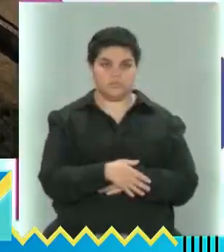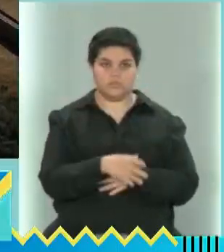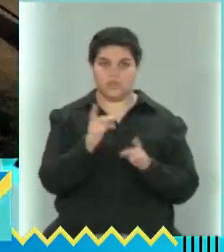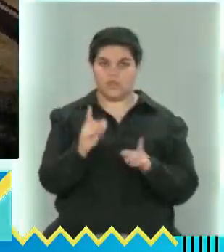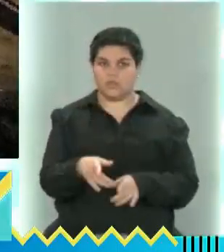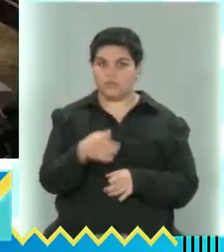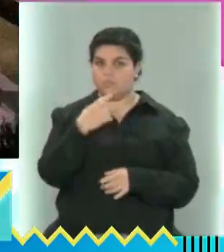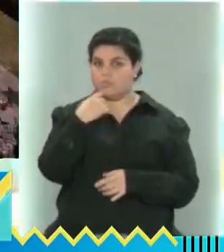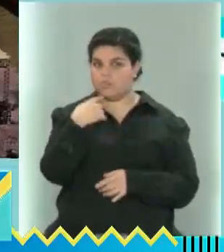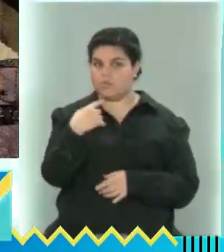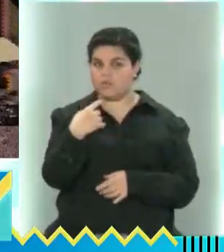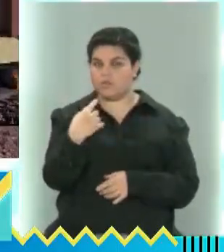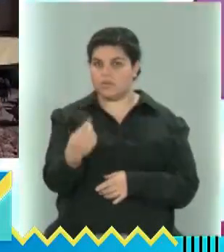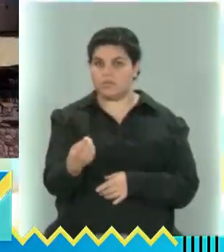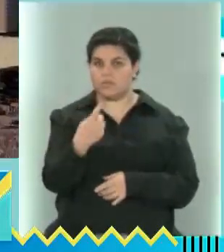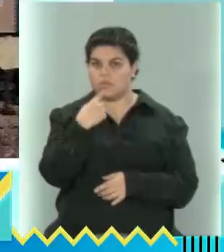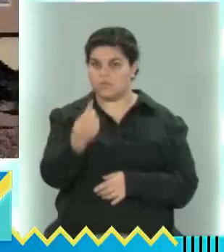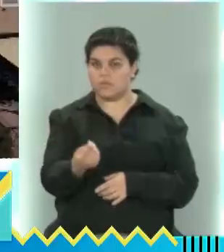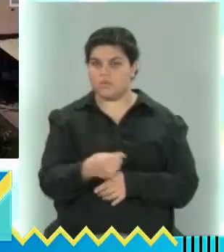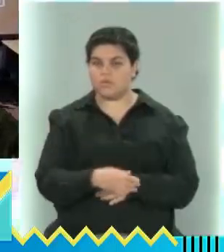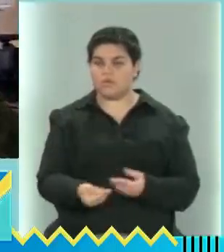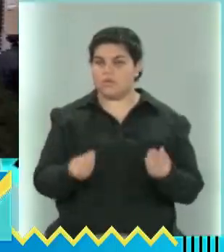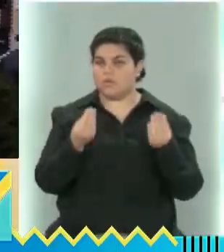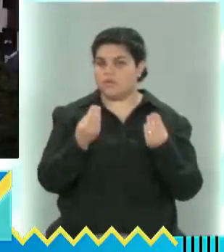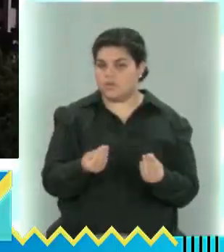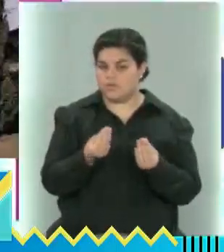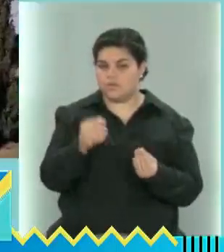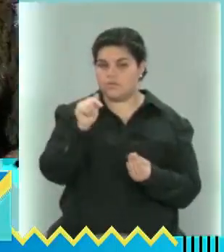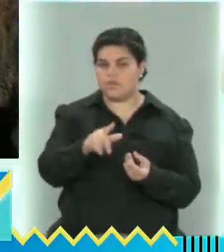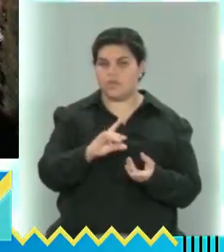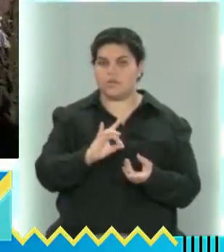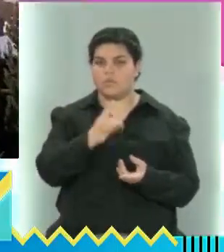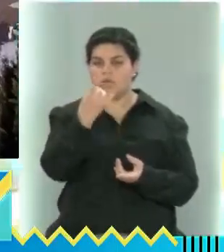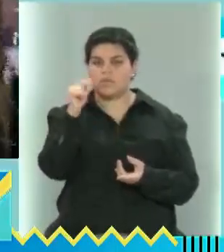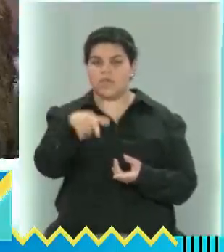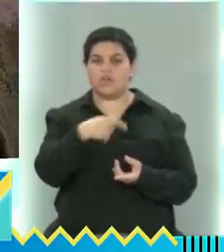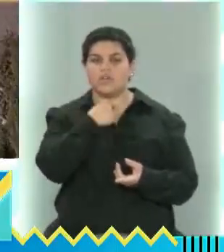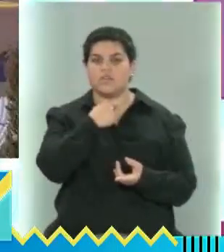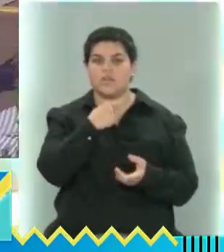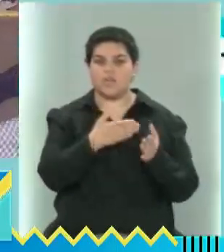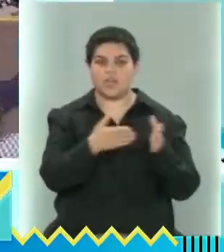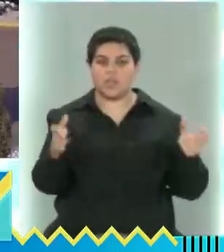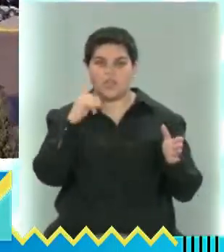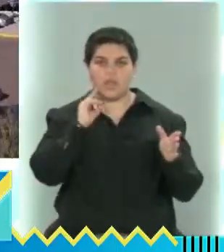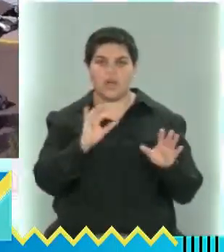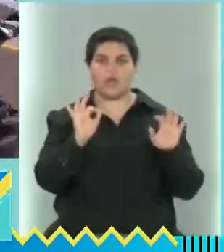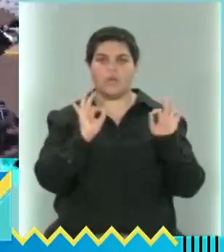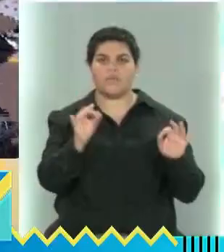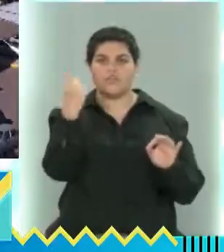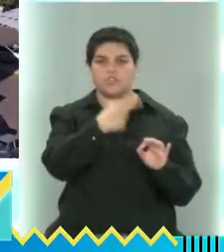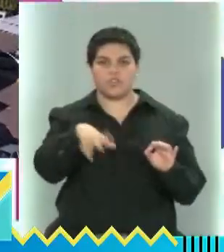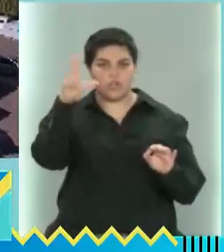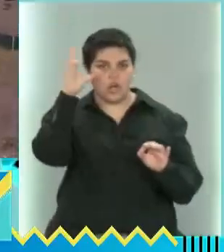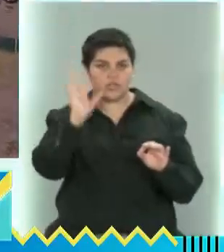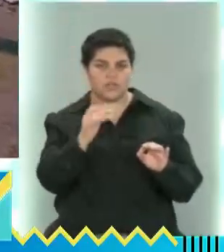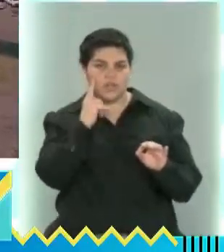qué pasa o cómo tienen contemplados de la universidad. Se ha dicho que se quiere garantizar los 180 días de clase. ¿Cómo